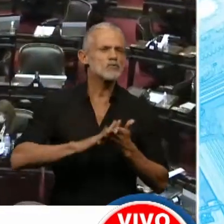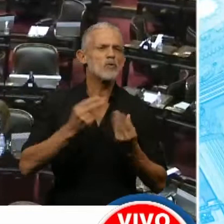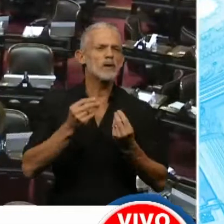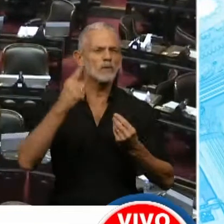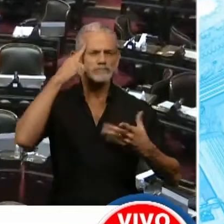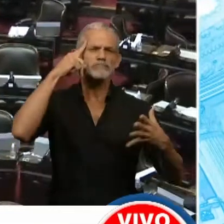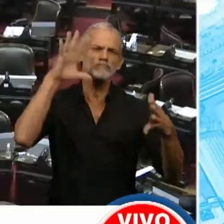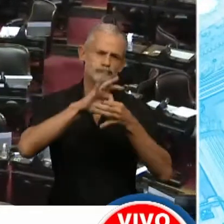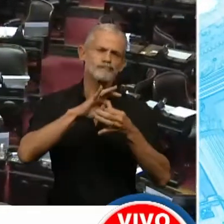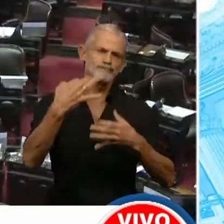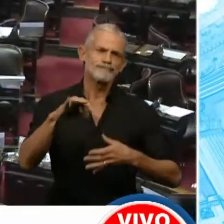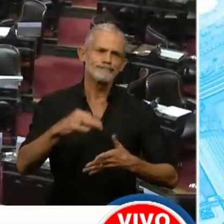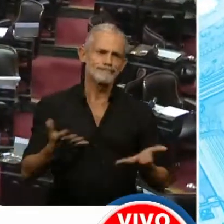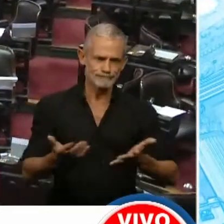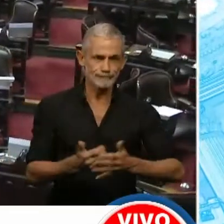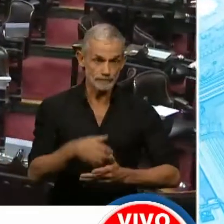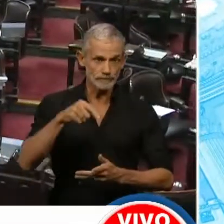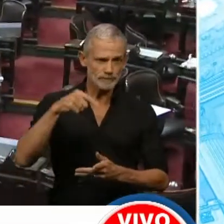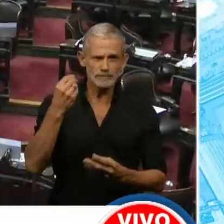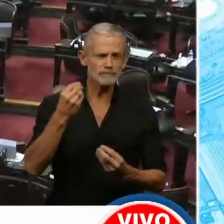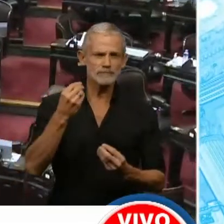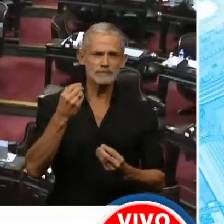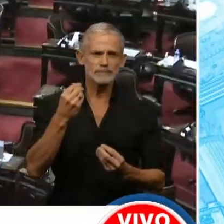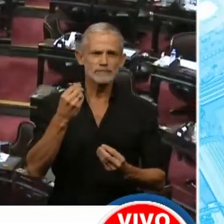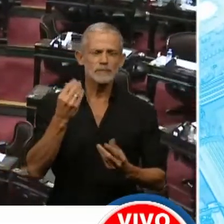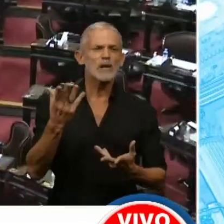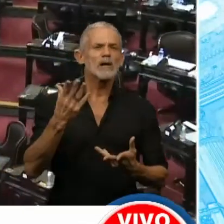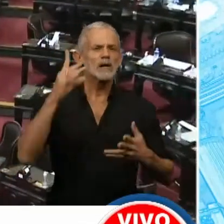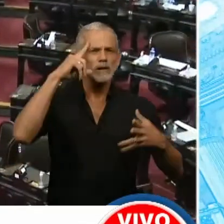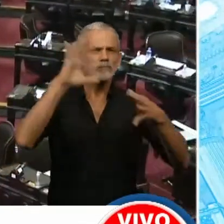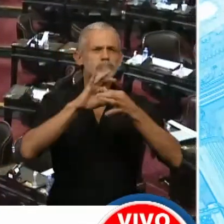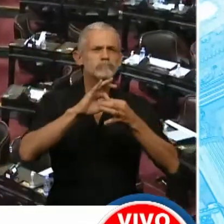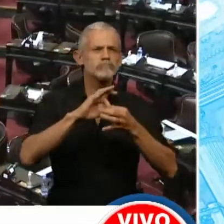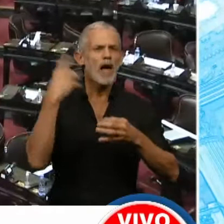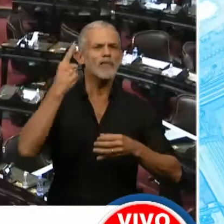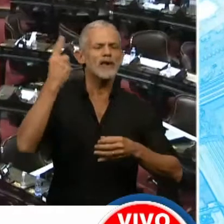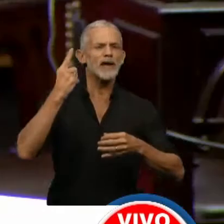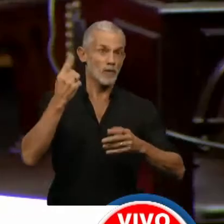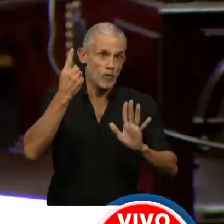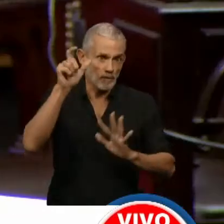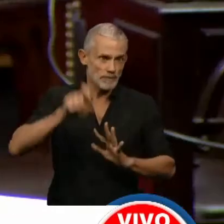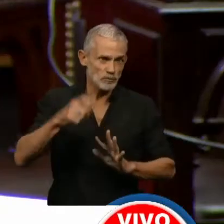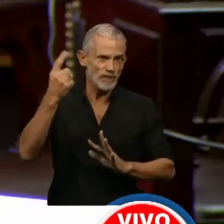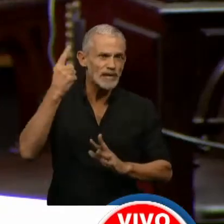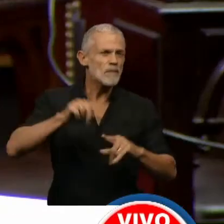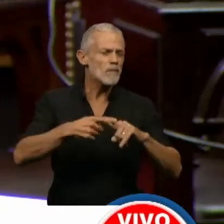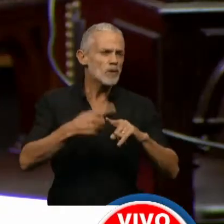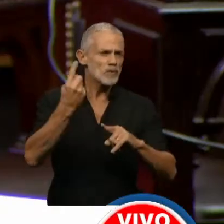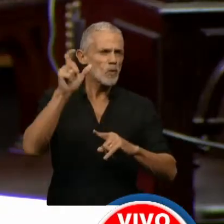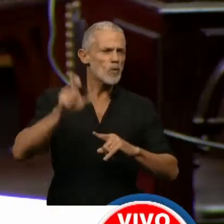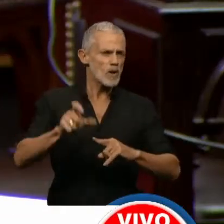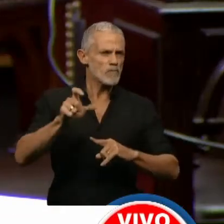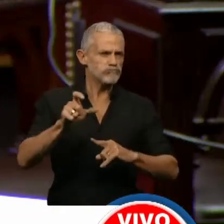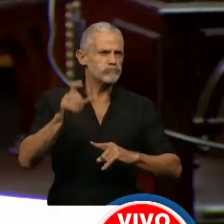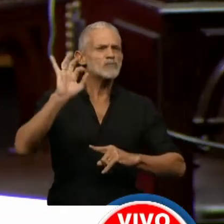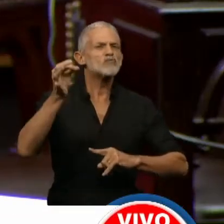la coherencia. Realmente en esto quiero destacar la coherencia de la dirigencia de un dirigente político que ha